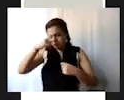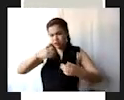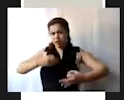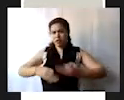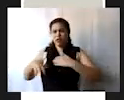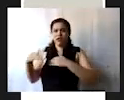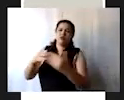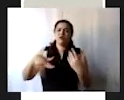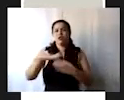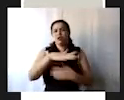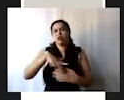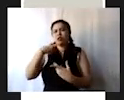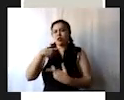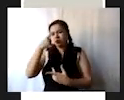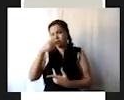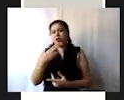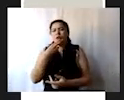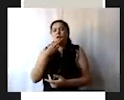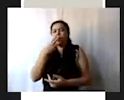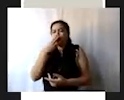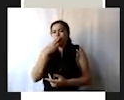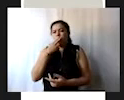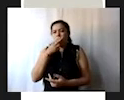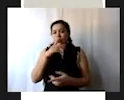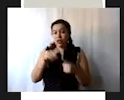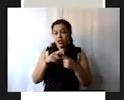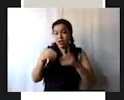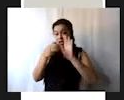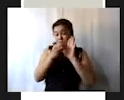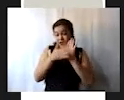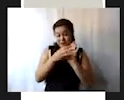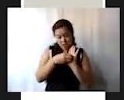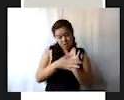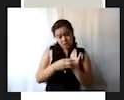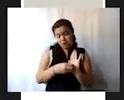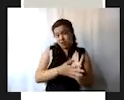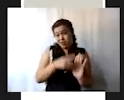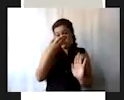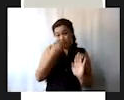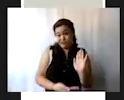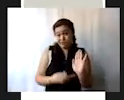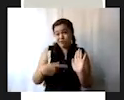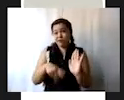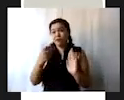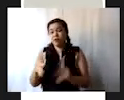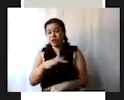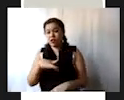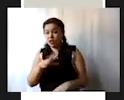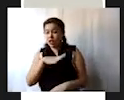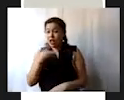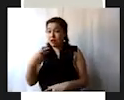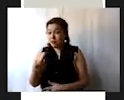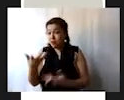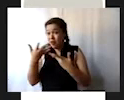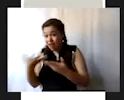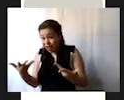estos espacios y hacerlos realmente útiles, porque una cosa es que estén en el plan de desarrollo, una cosa es que estén en los espacios, pero que sesionen,